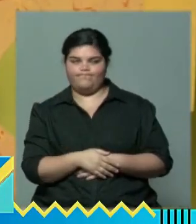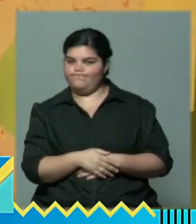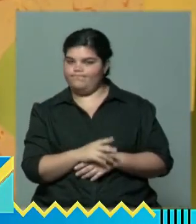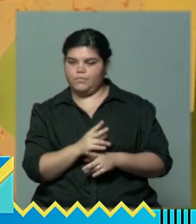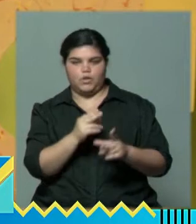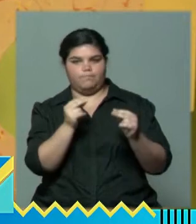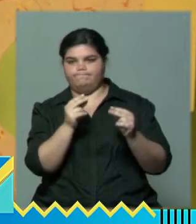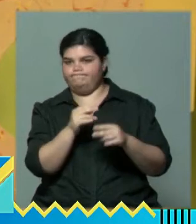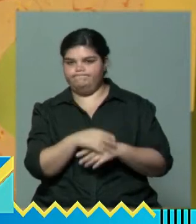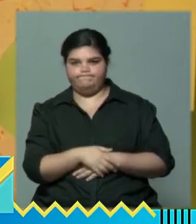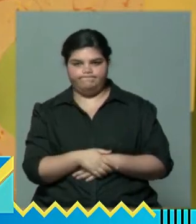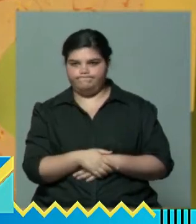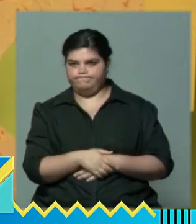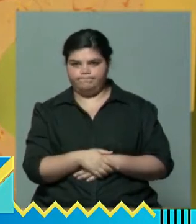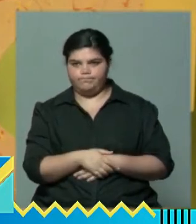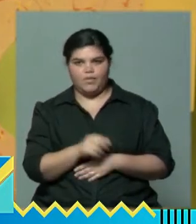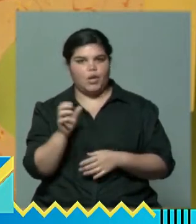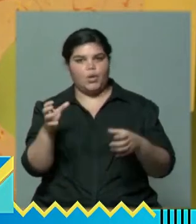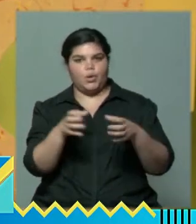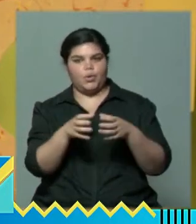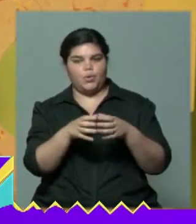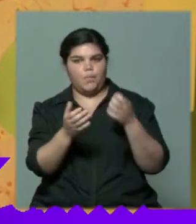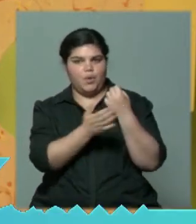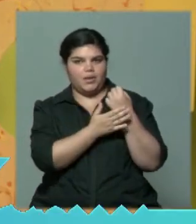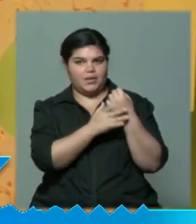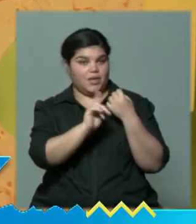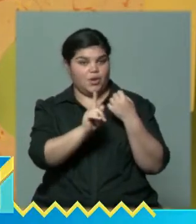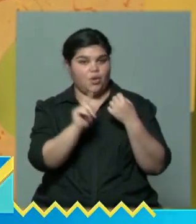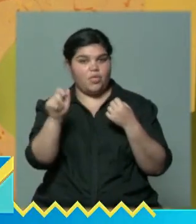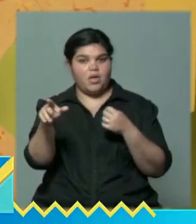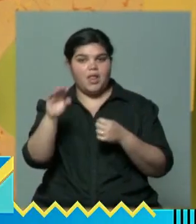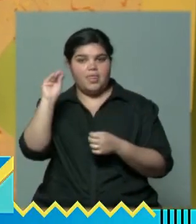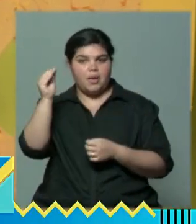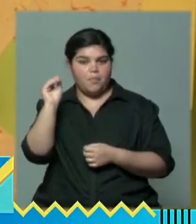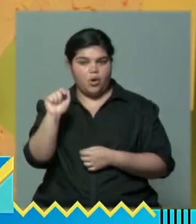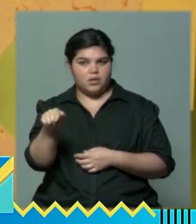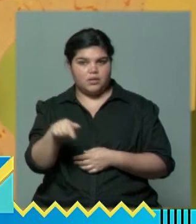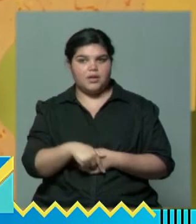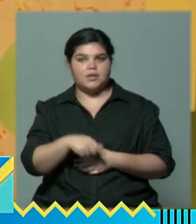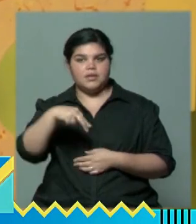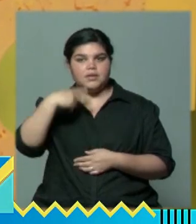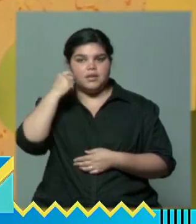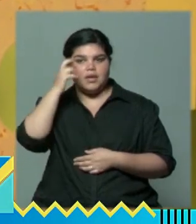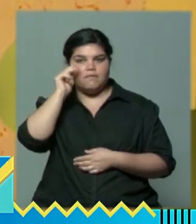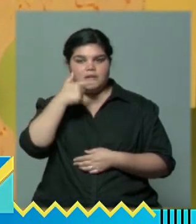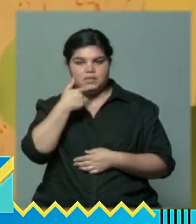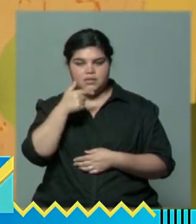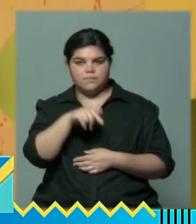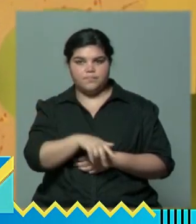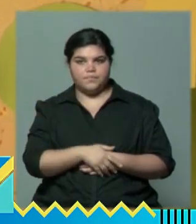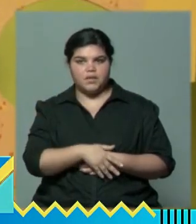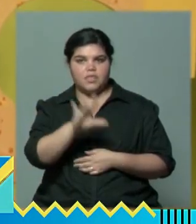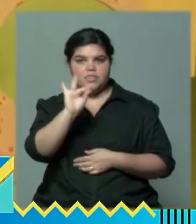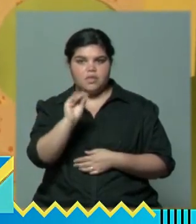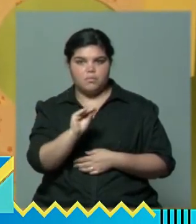esto lo señaló no alguien del Partido Obrero del Frente Izquierda, sino alguien del Partido Demócrata. Hoy en la sesión, Marcos Niven, diputado